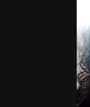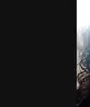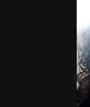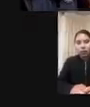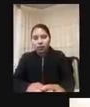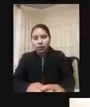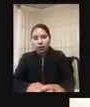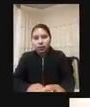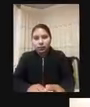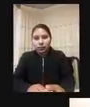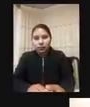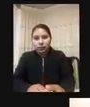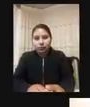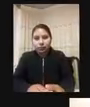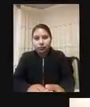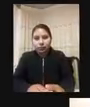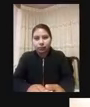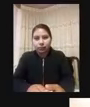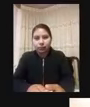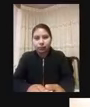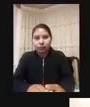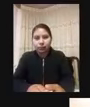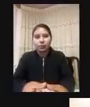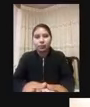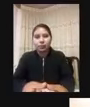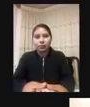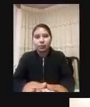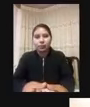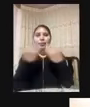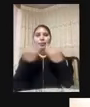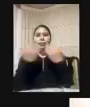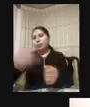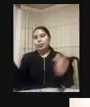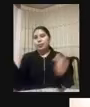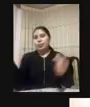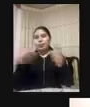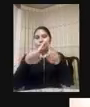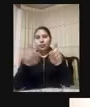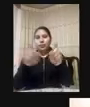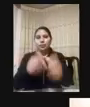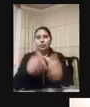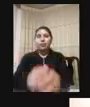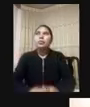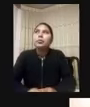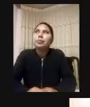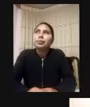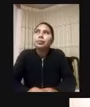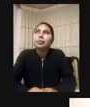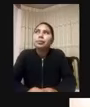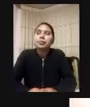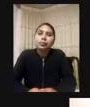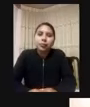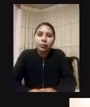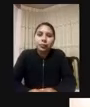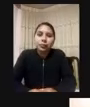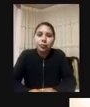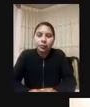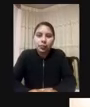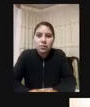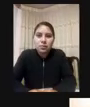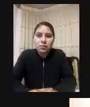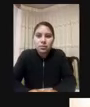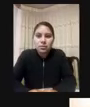Muchas gracias, licenciada. Vamos con otra pregunta. Celina Laura Guarachi nos dice, ¿cómo estimular la autonomía